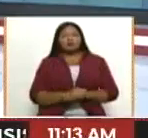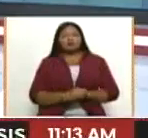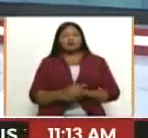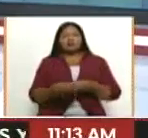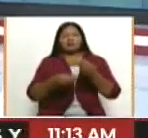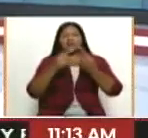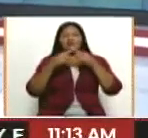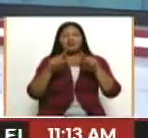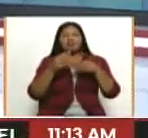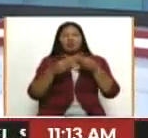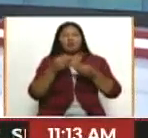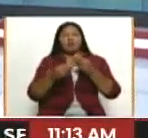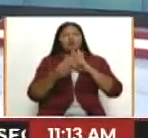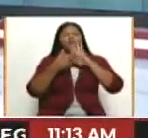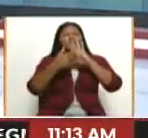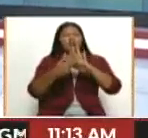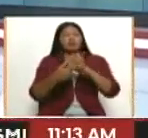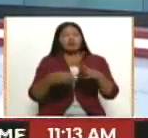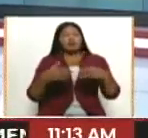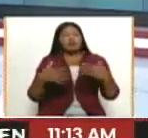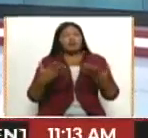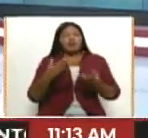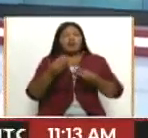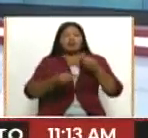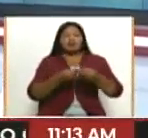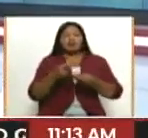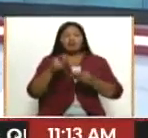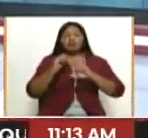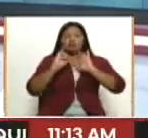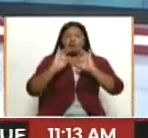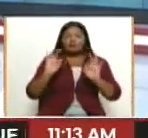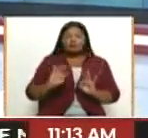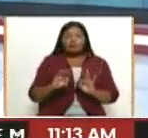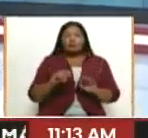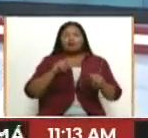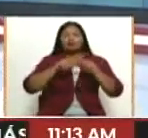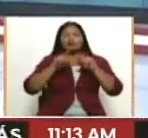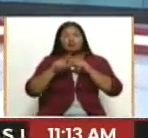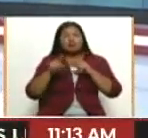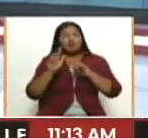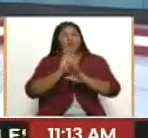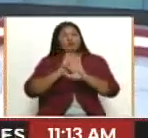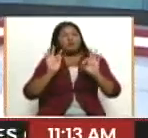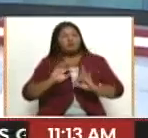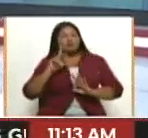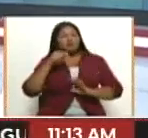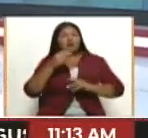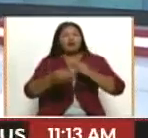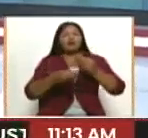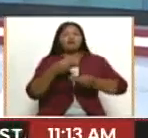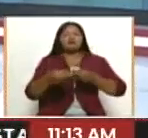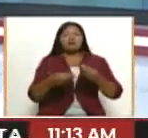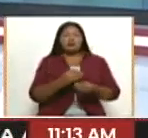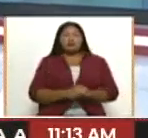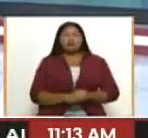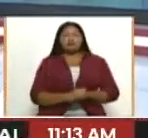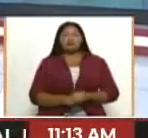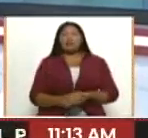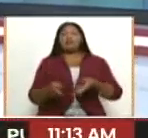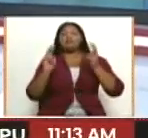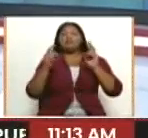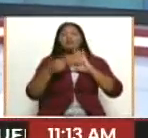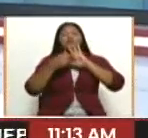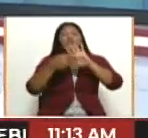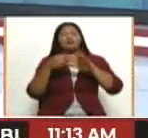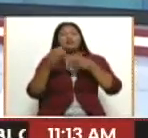diferente? ¿Cómo la mostraba, no? ¿Y cómo hacía, como tú lo resaltabas, el tema crítico, el tema autocrítico y el tema de mostrar lo que ocurría de